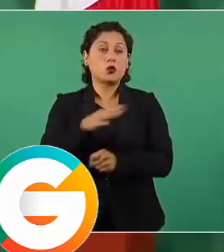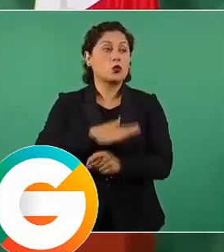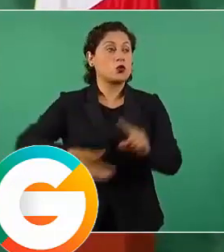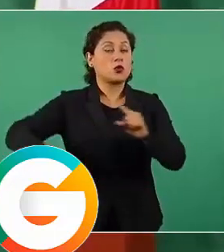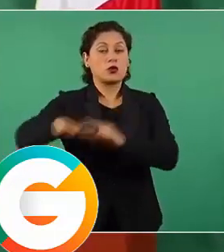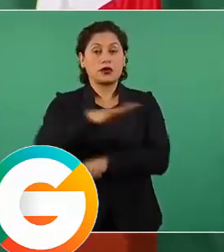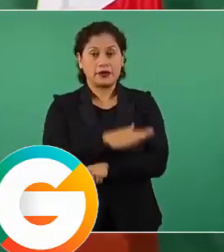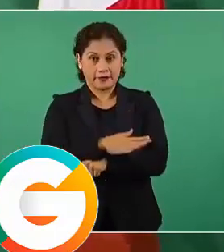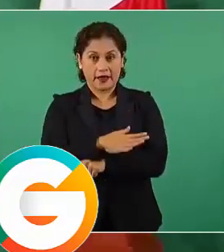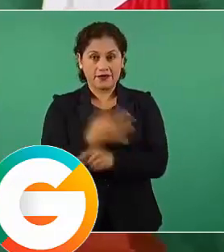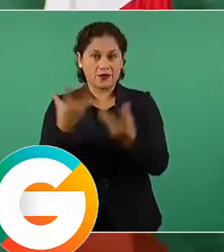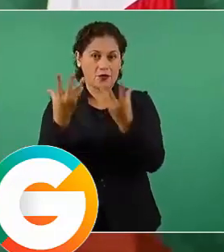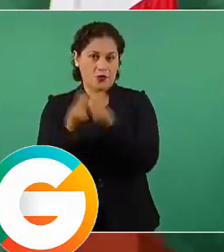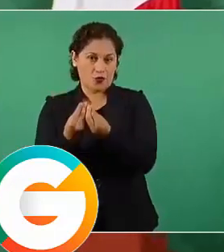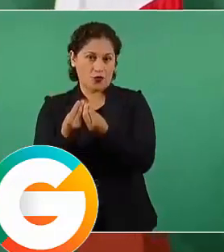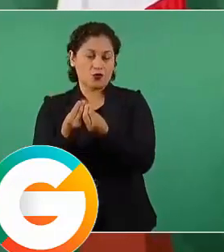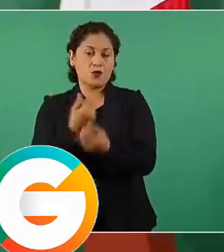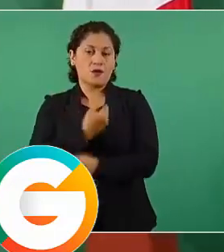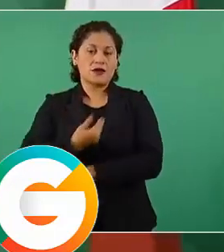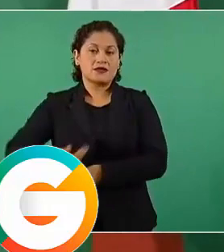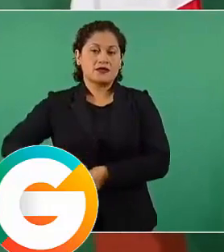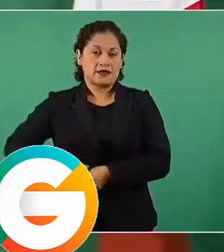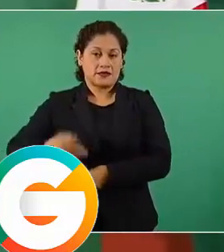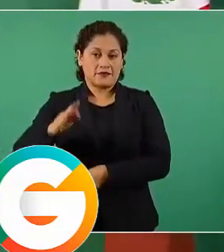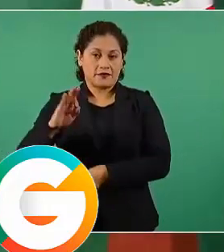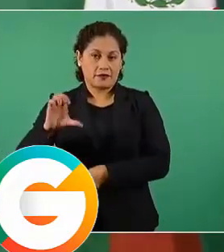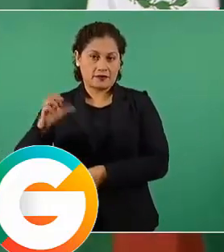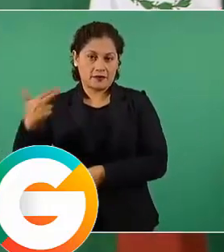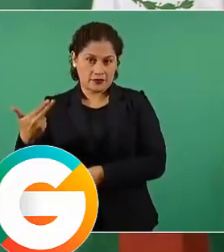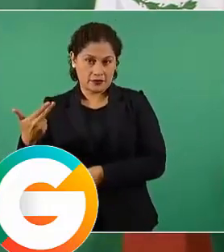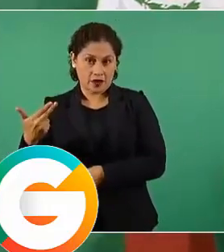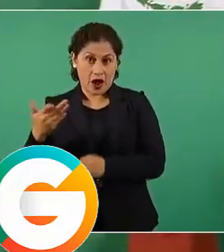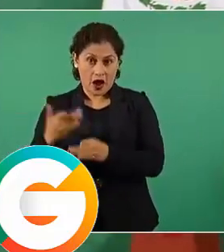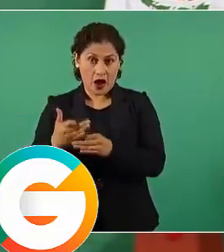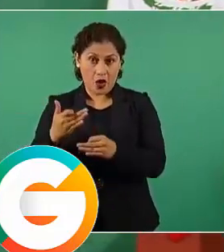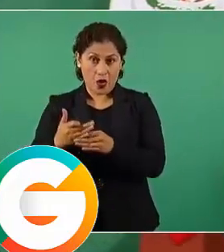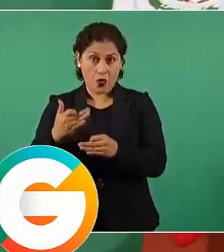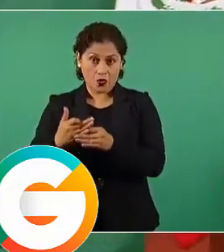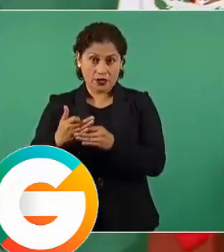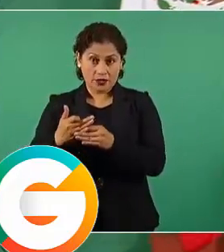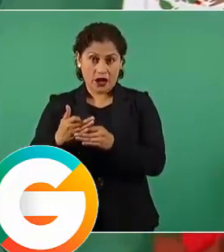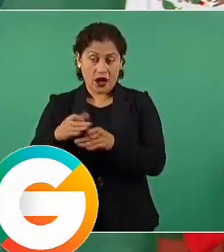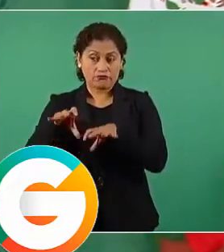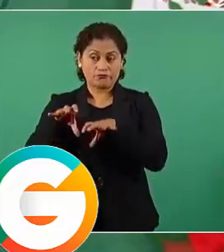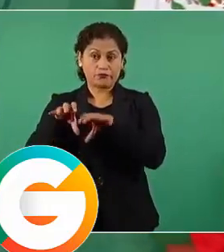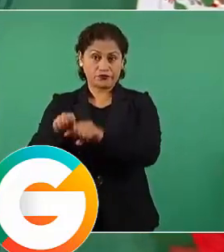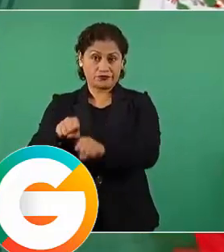con Felipe Calderón está en la cárcel en Estados Unidos, acusado